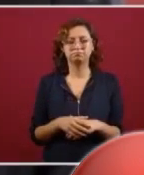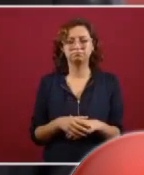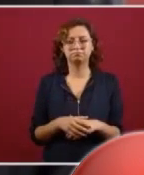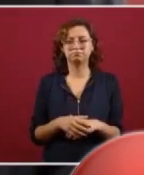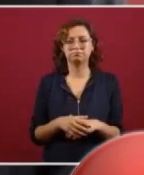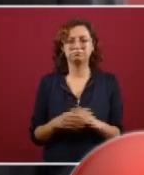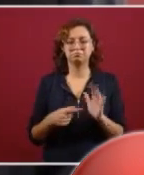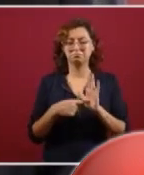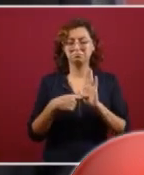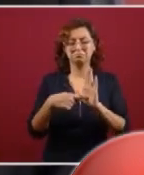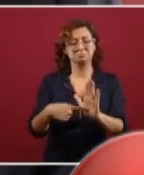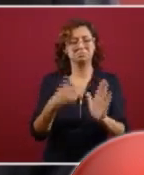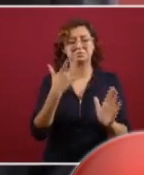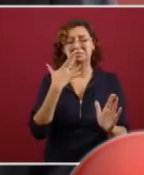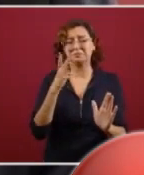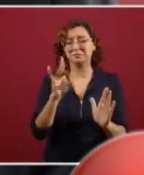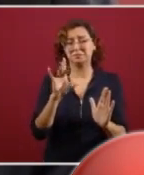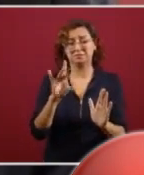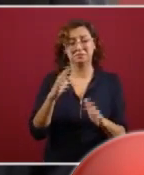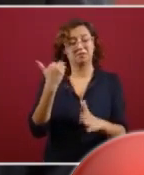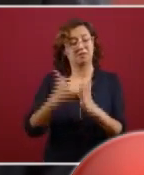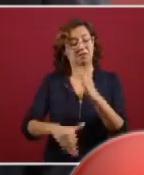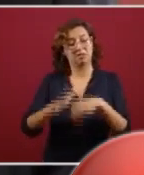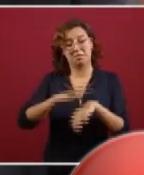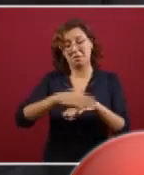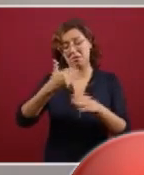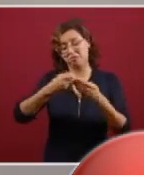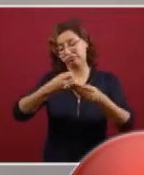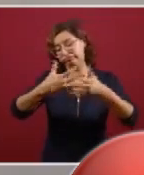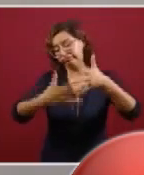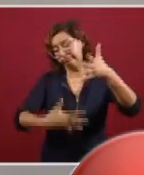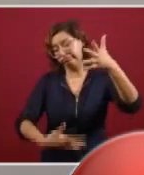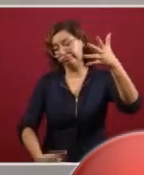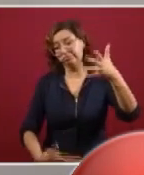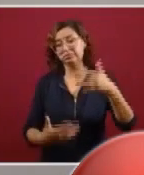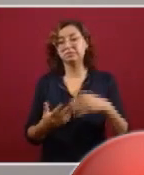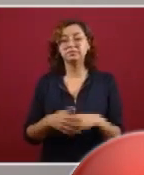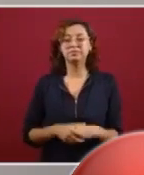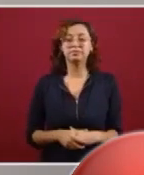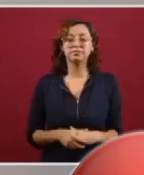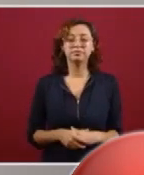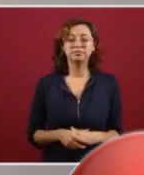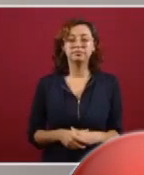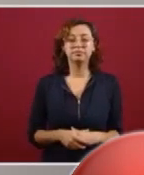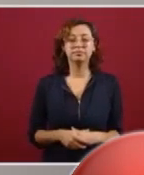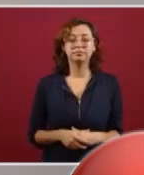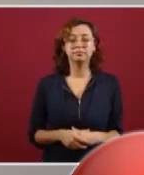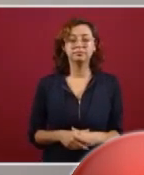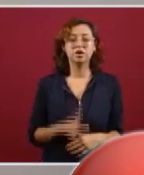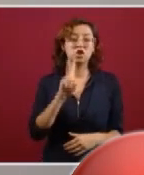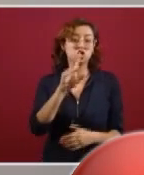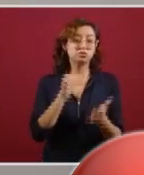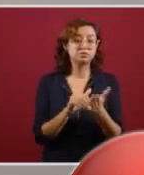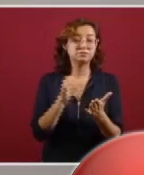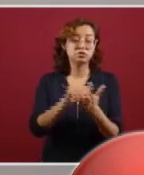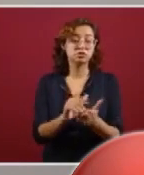una pequeña parte, ¿no? Que era un gasto de alrededor de 2.000 millones de pesos al